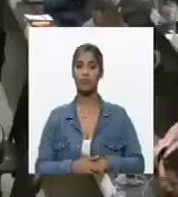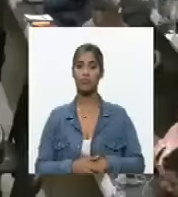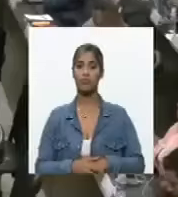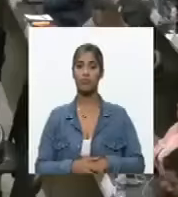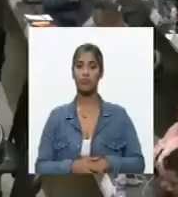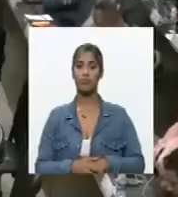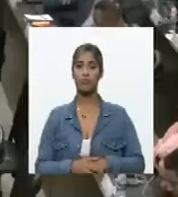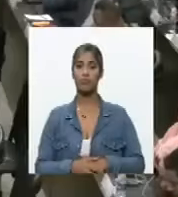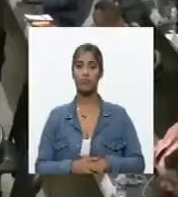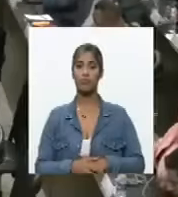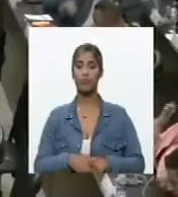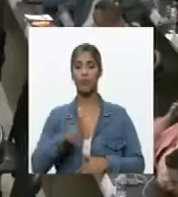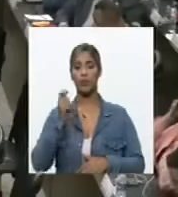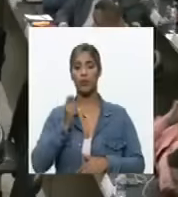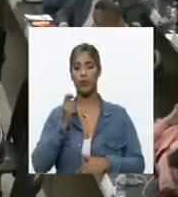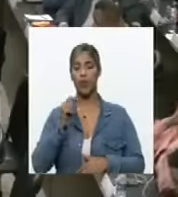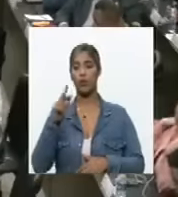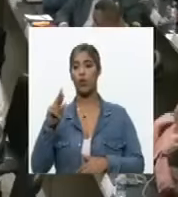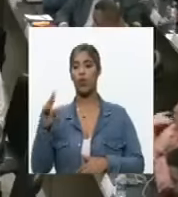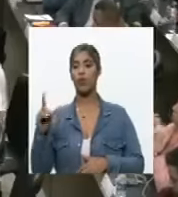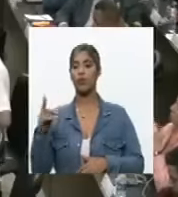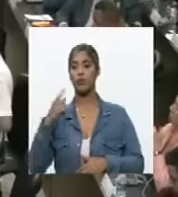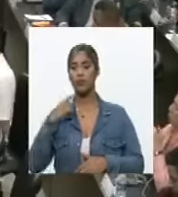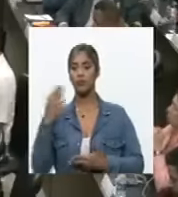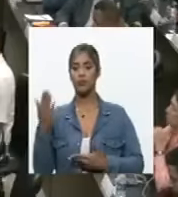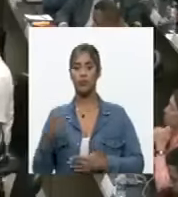Le doy la palabra al diputado Roy Daza.